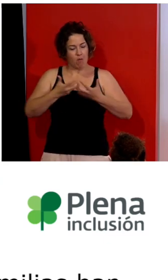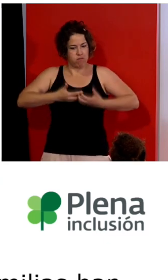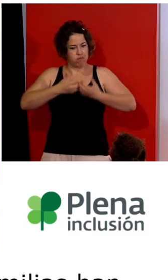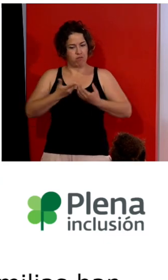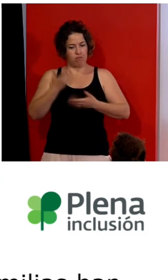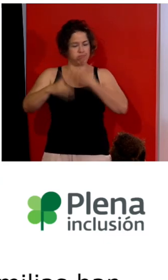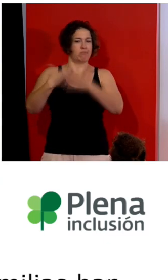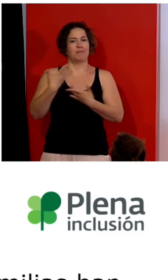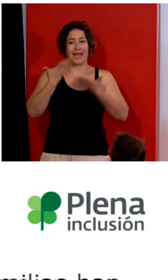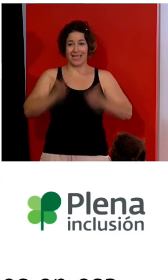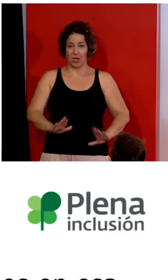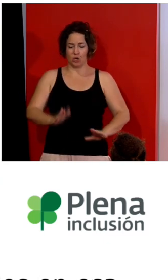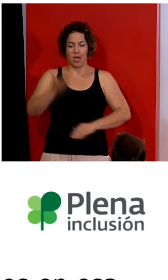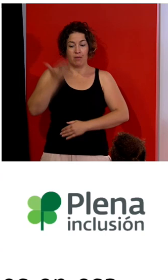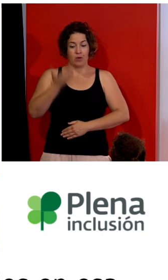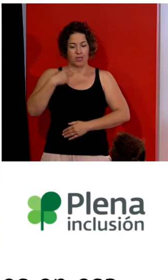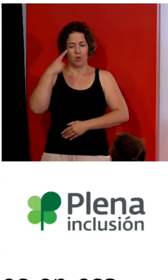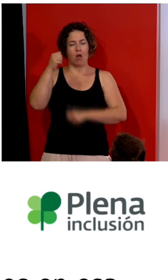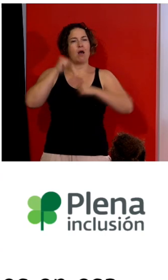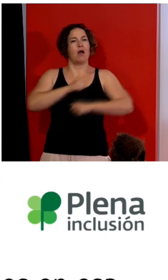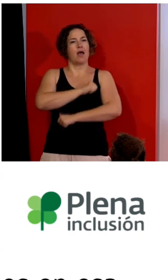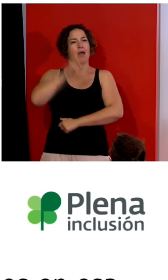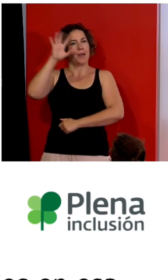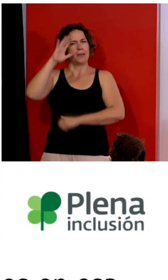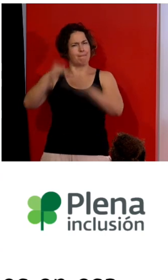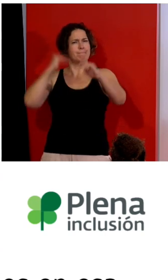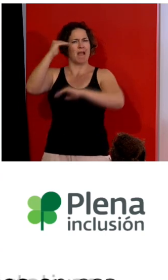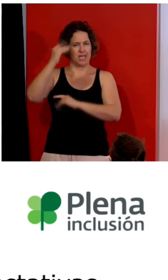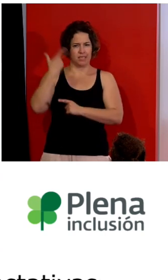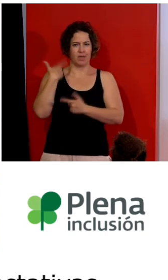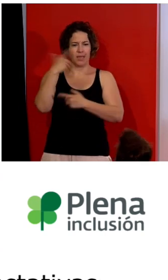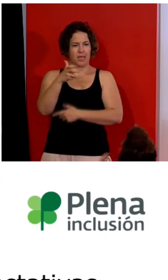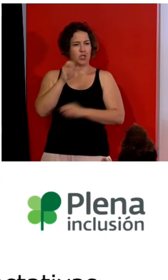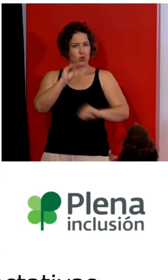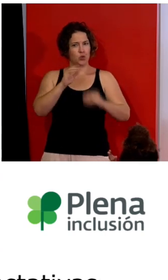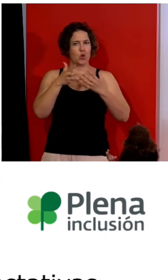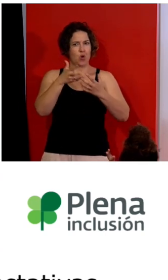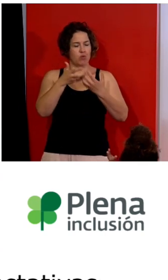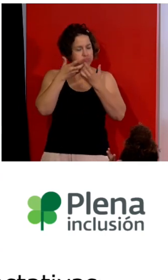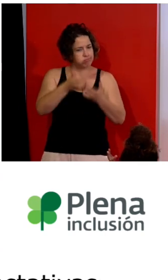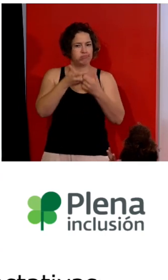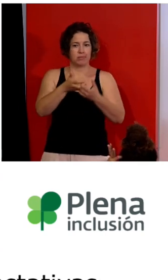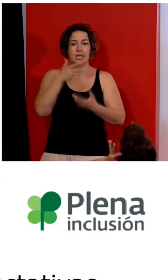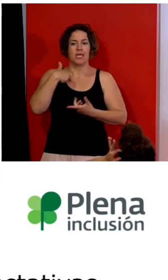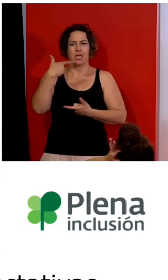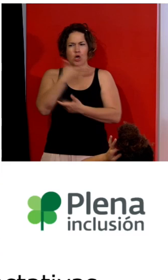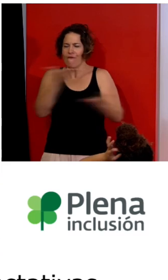permanente tarea de elevar las expectativas, luchar por sus derechos y crear en ellos y creer en ellos y en